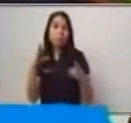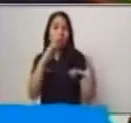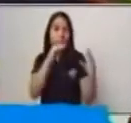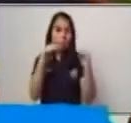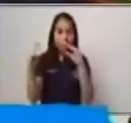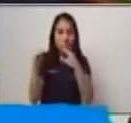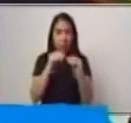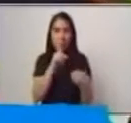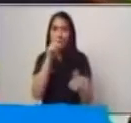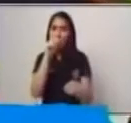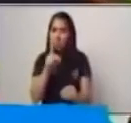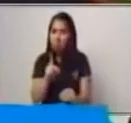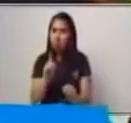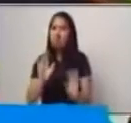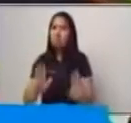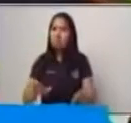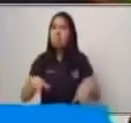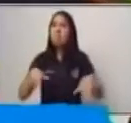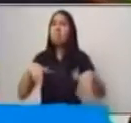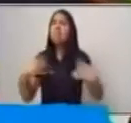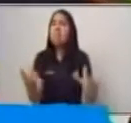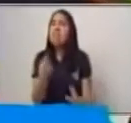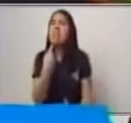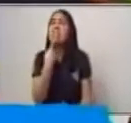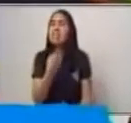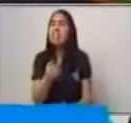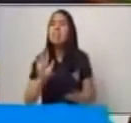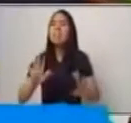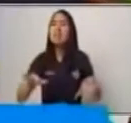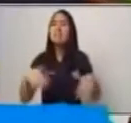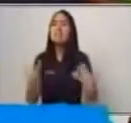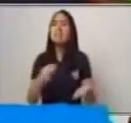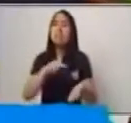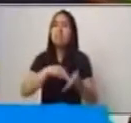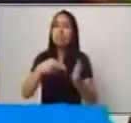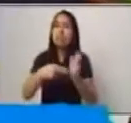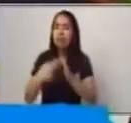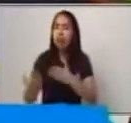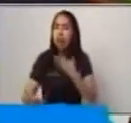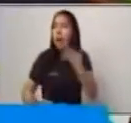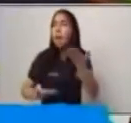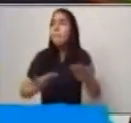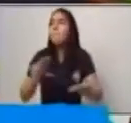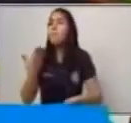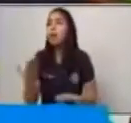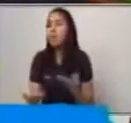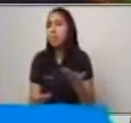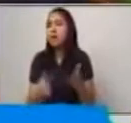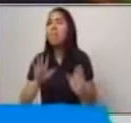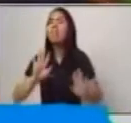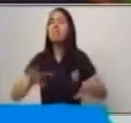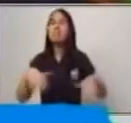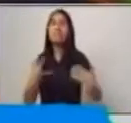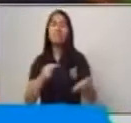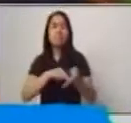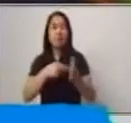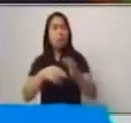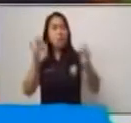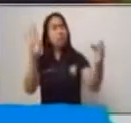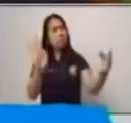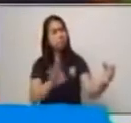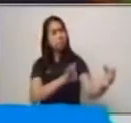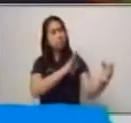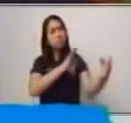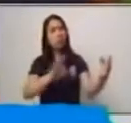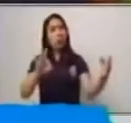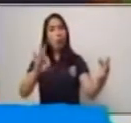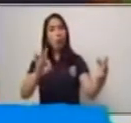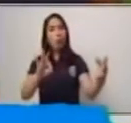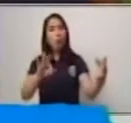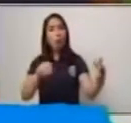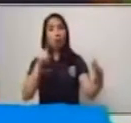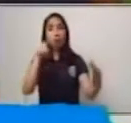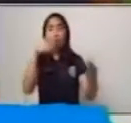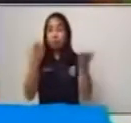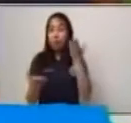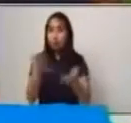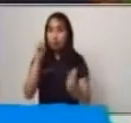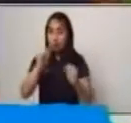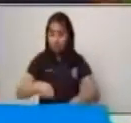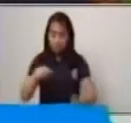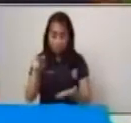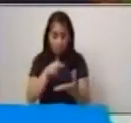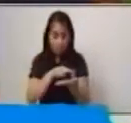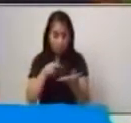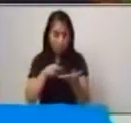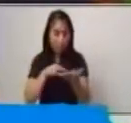violín? ¿Qué palabras utiliza para referirse al violín? ¿Qué sentimientos te despierta al escuchar